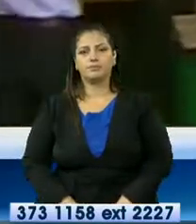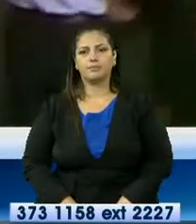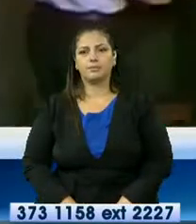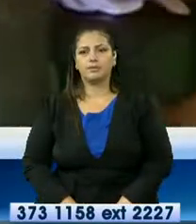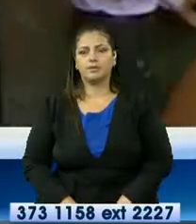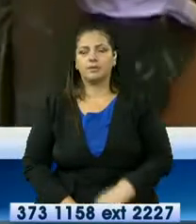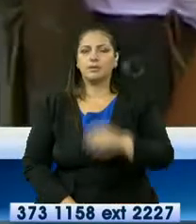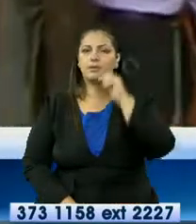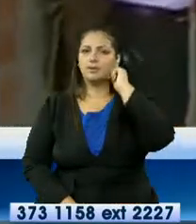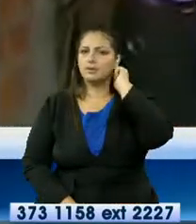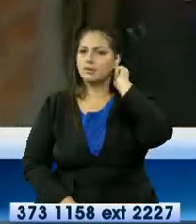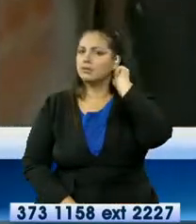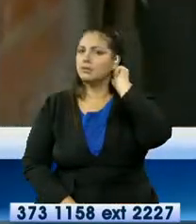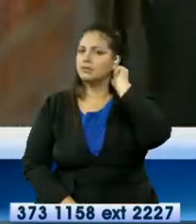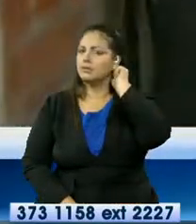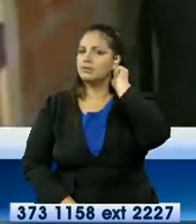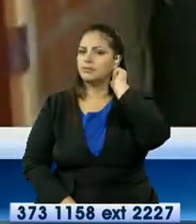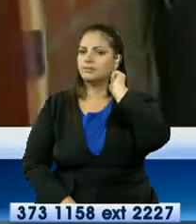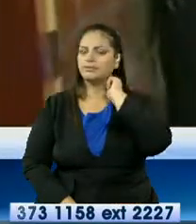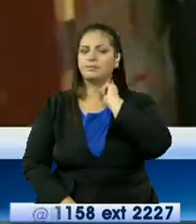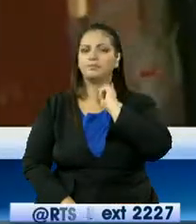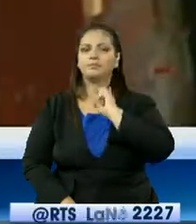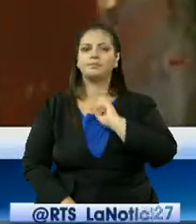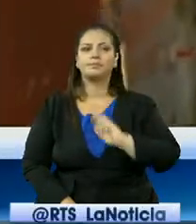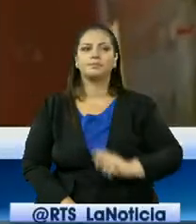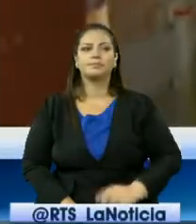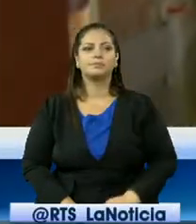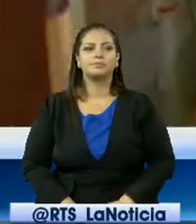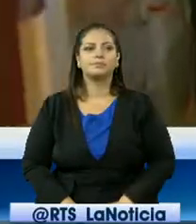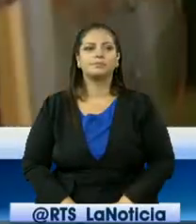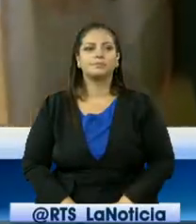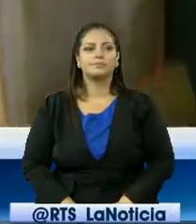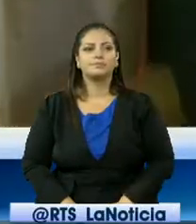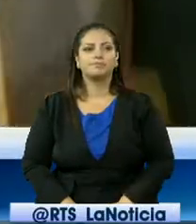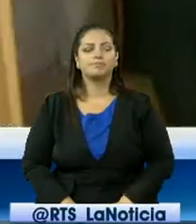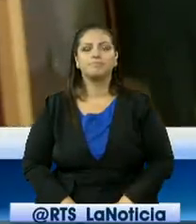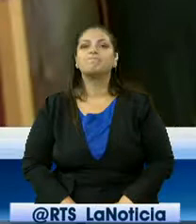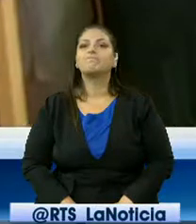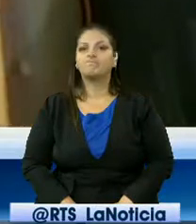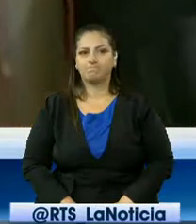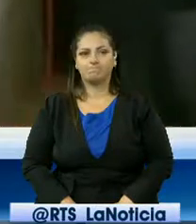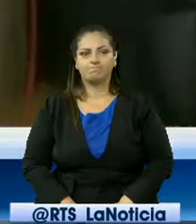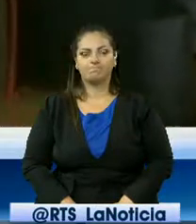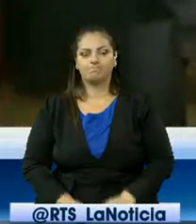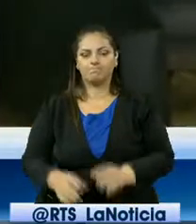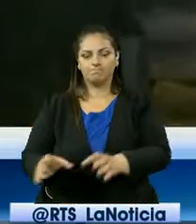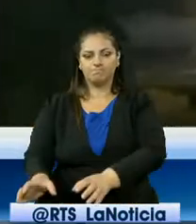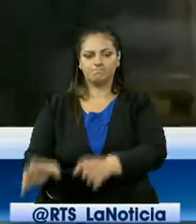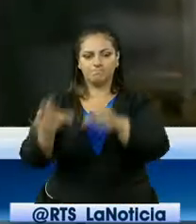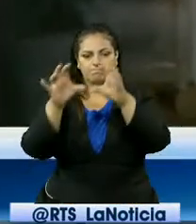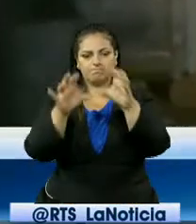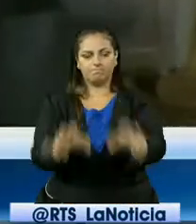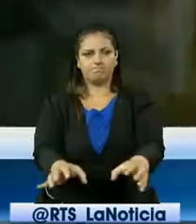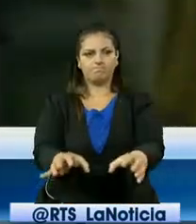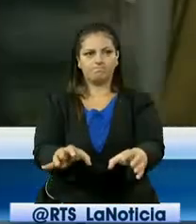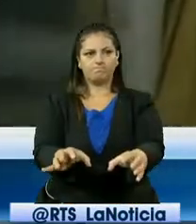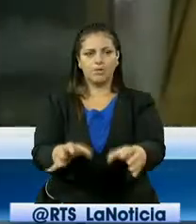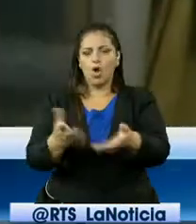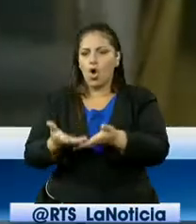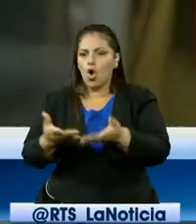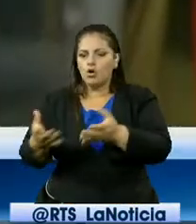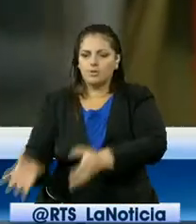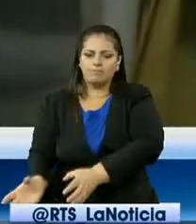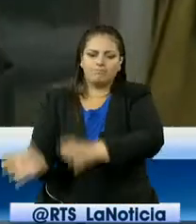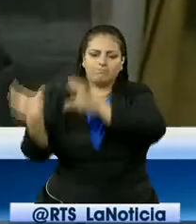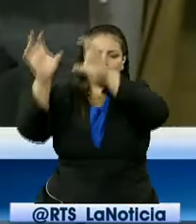utilizado una puerta de madera. Tienen que utilizarla como mesa para tratar